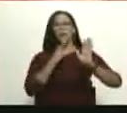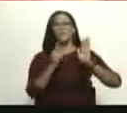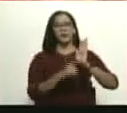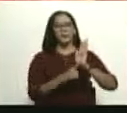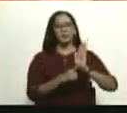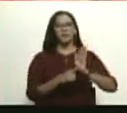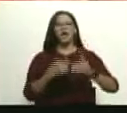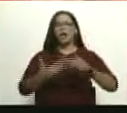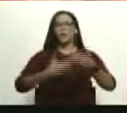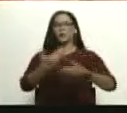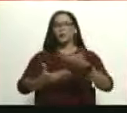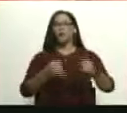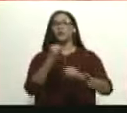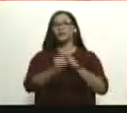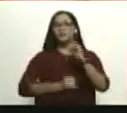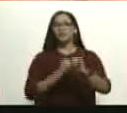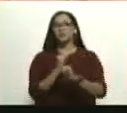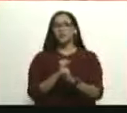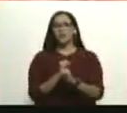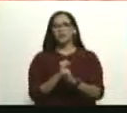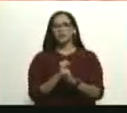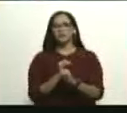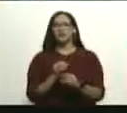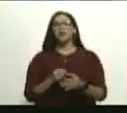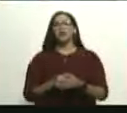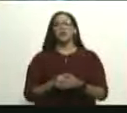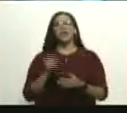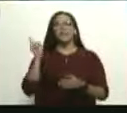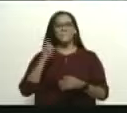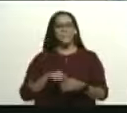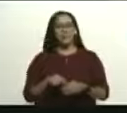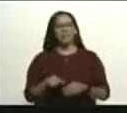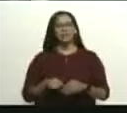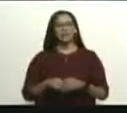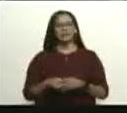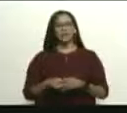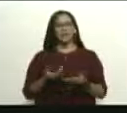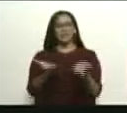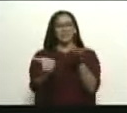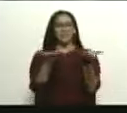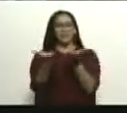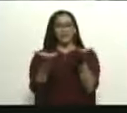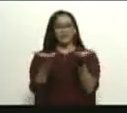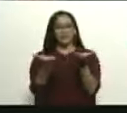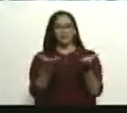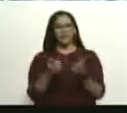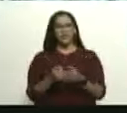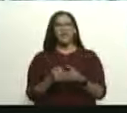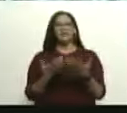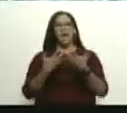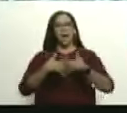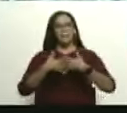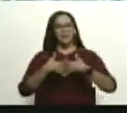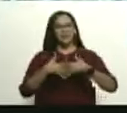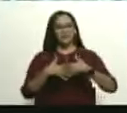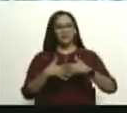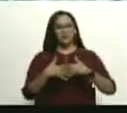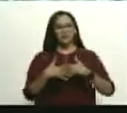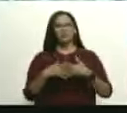los protocolos internacionales a través también del servicio de administración,